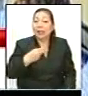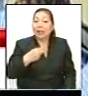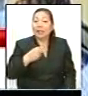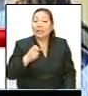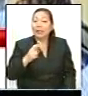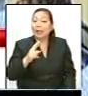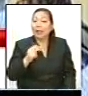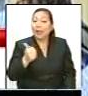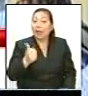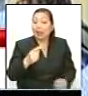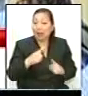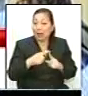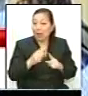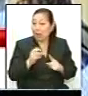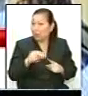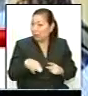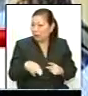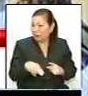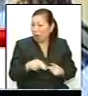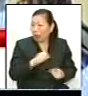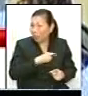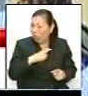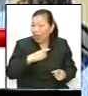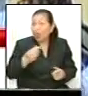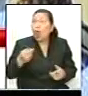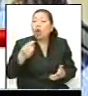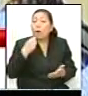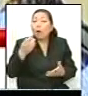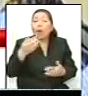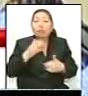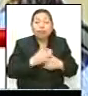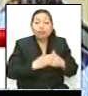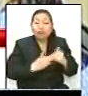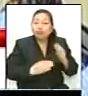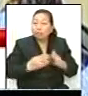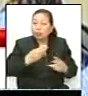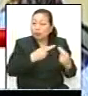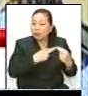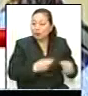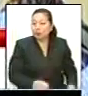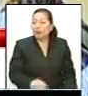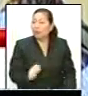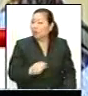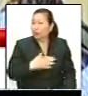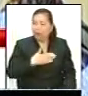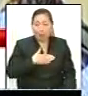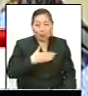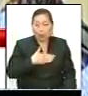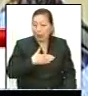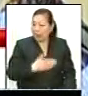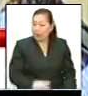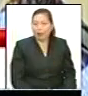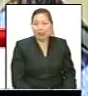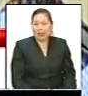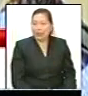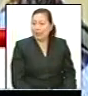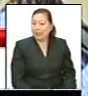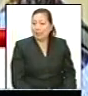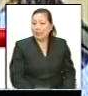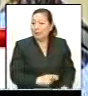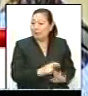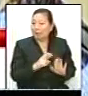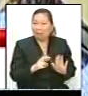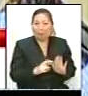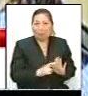Yo les aseguro que esta empresa, ni la constructora ni la dueña de este